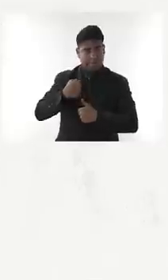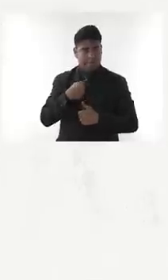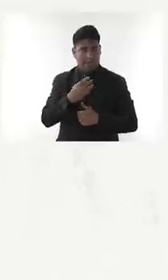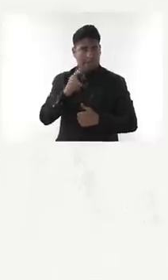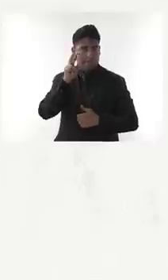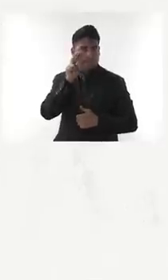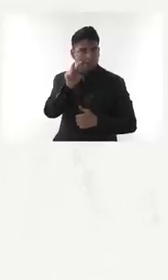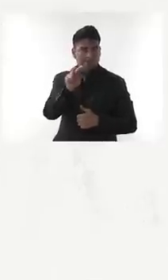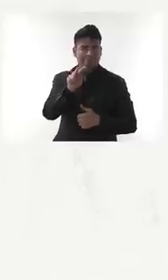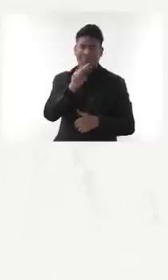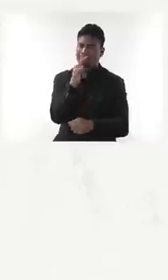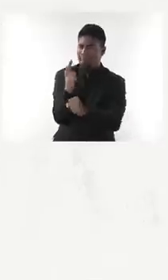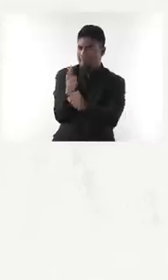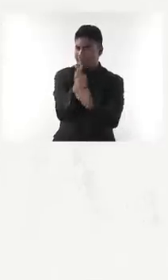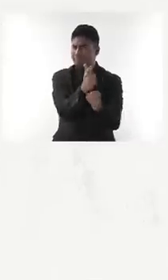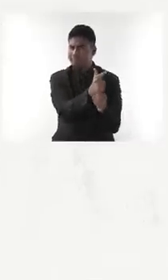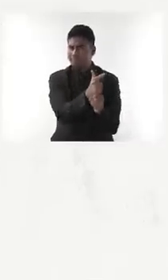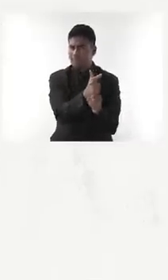en el